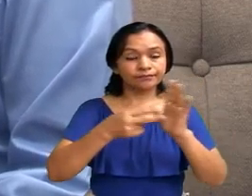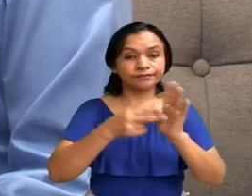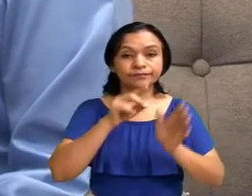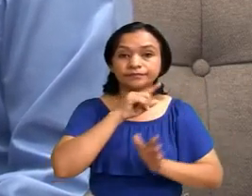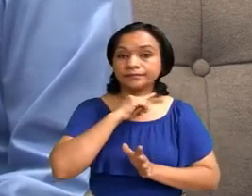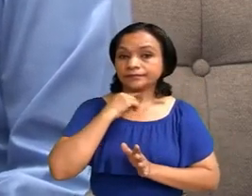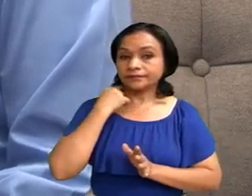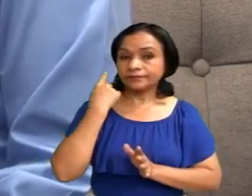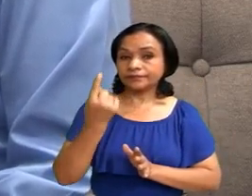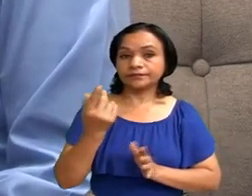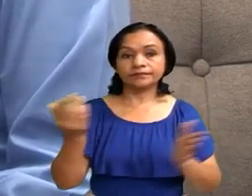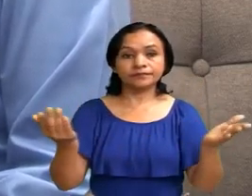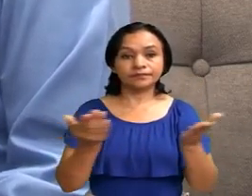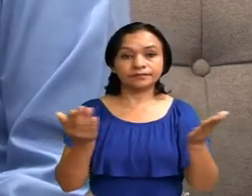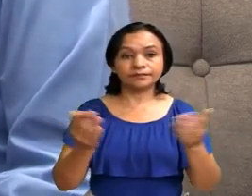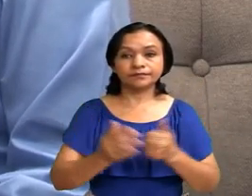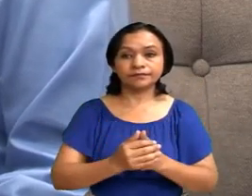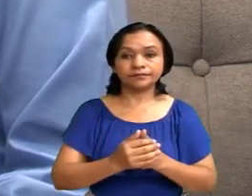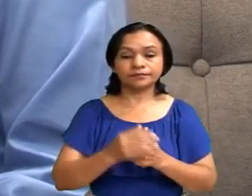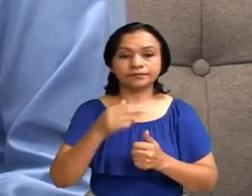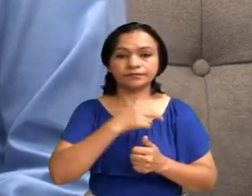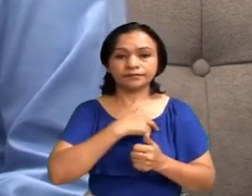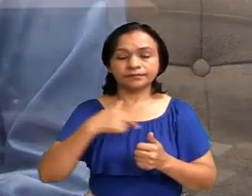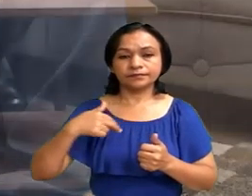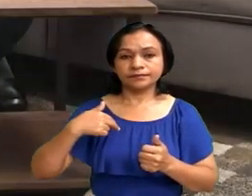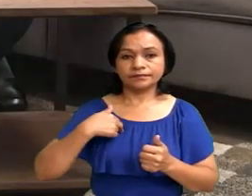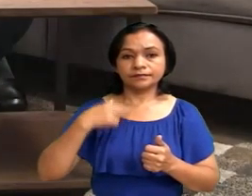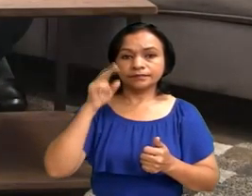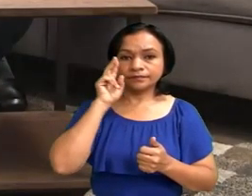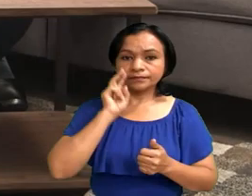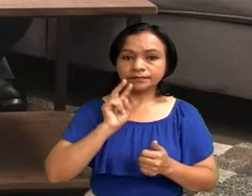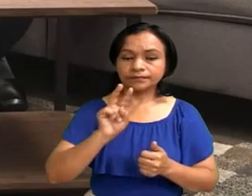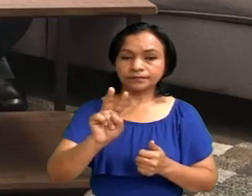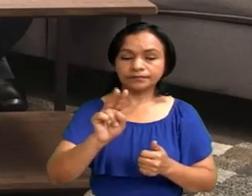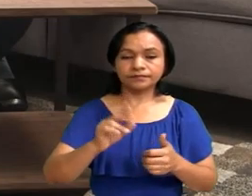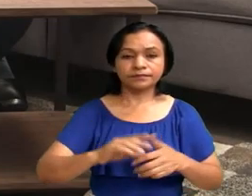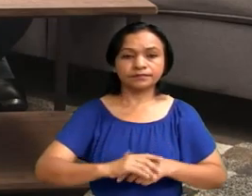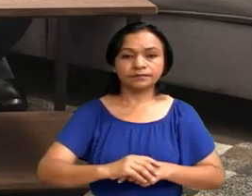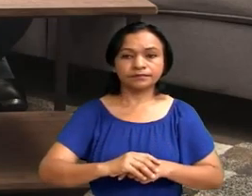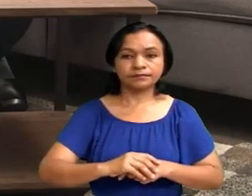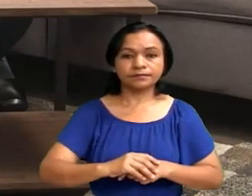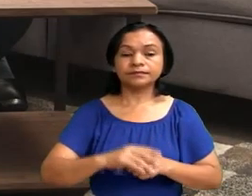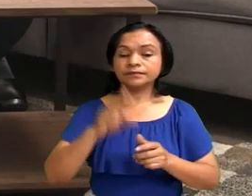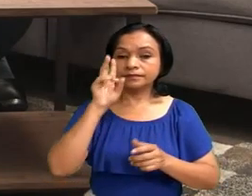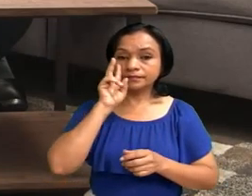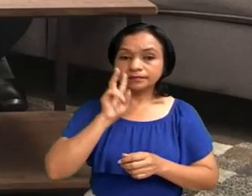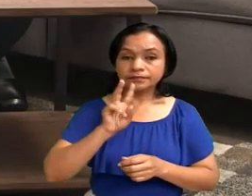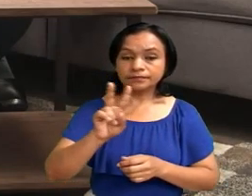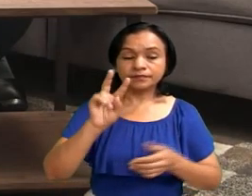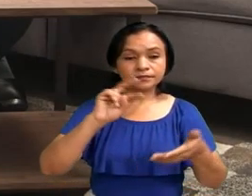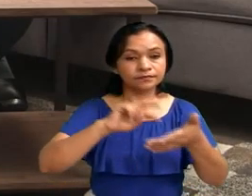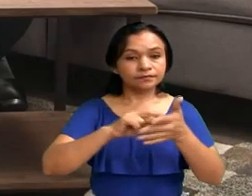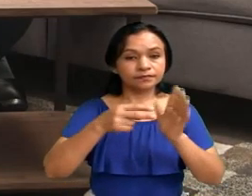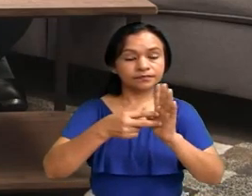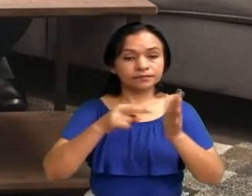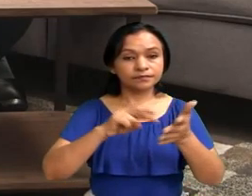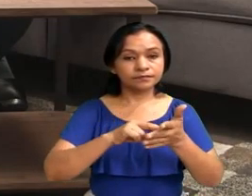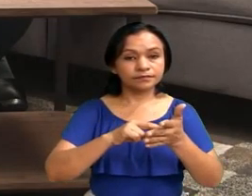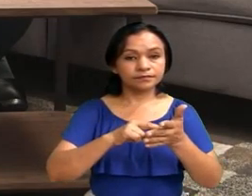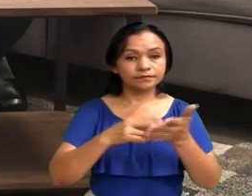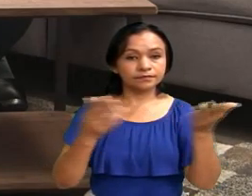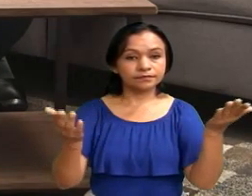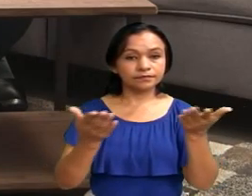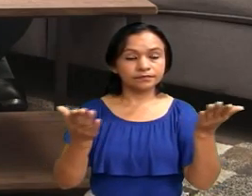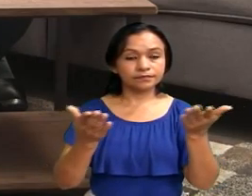realmente pues nos hace reflexionar, nos hace ver lo que significa, ¿verdad?,